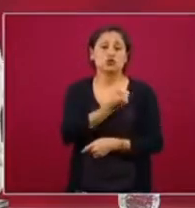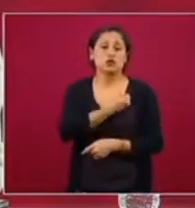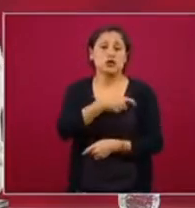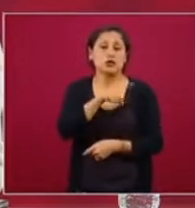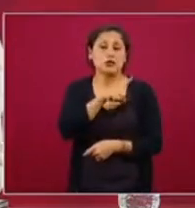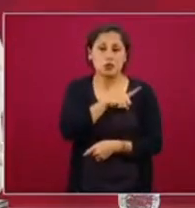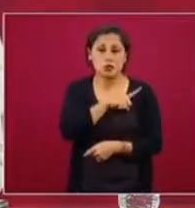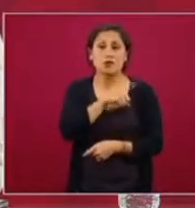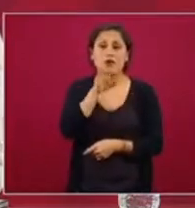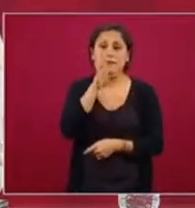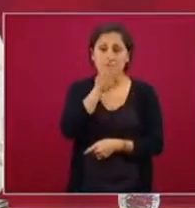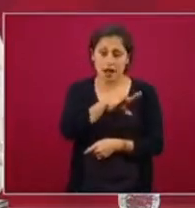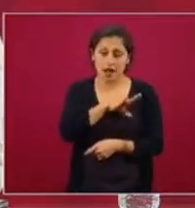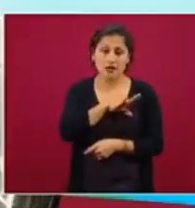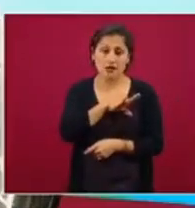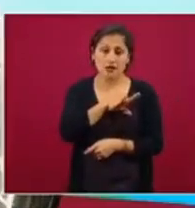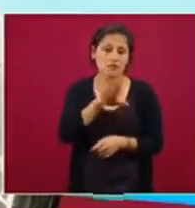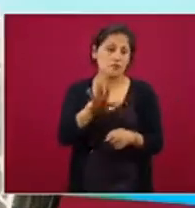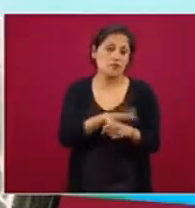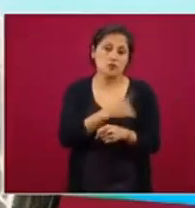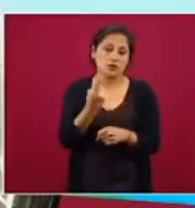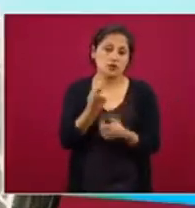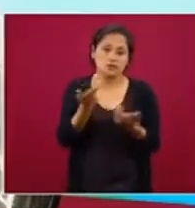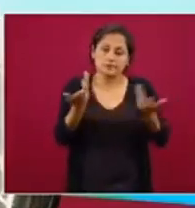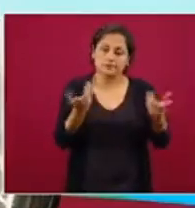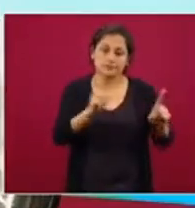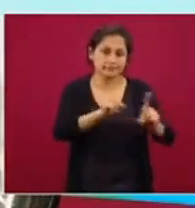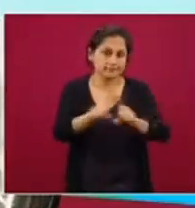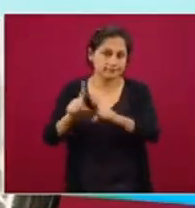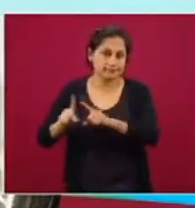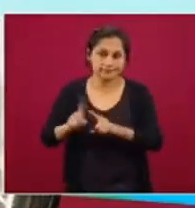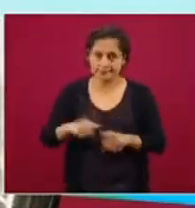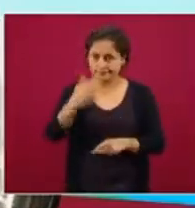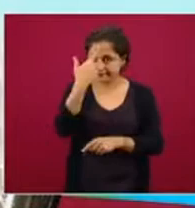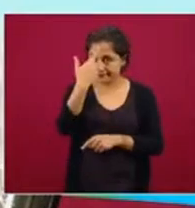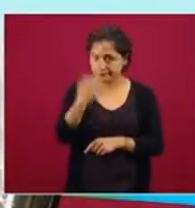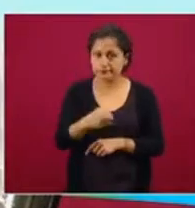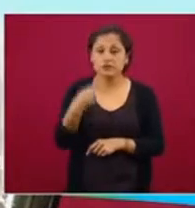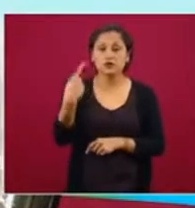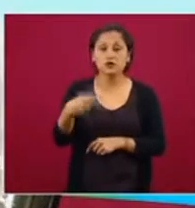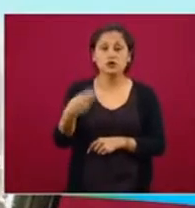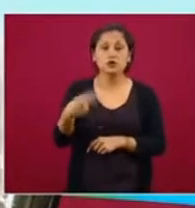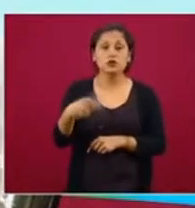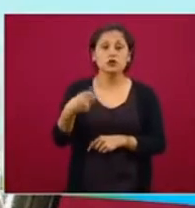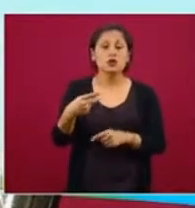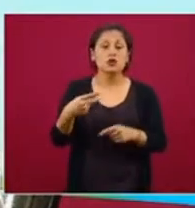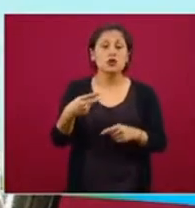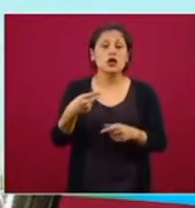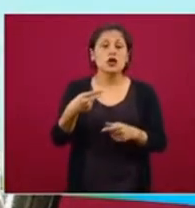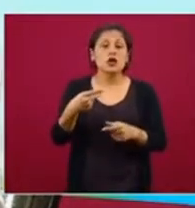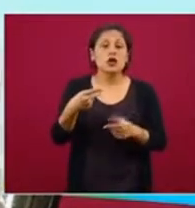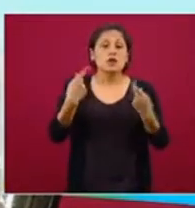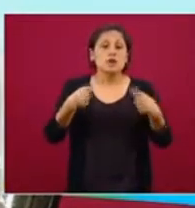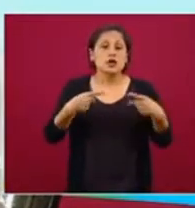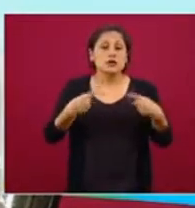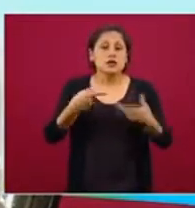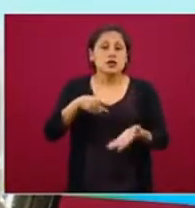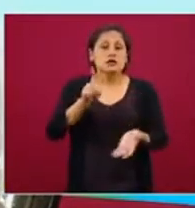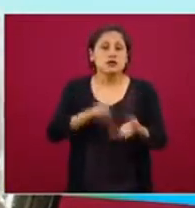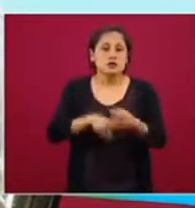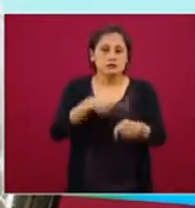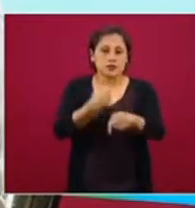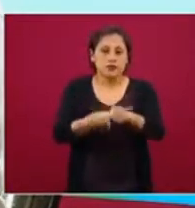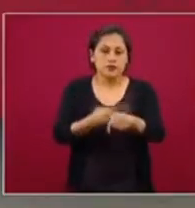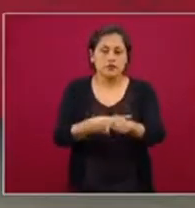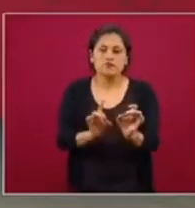múltiples razones, son un espacio, una población muy propensa a que haya brotes. Entonces, un ejemplo.